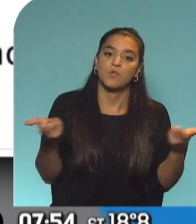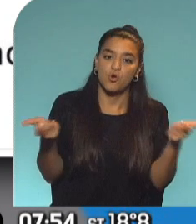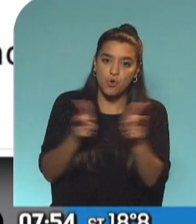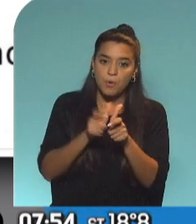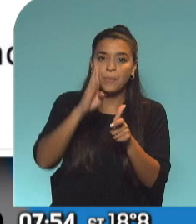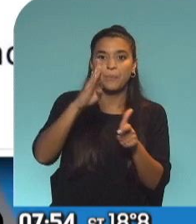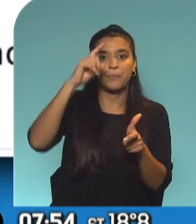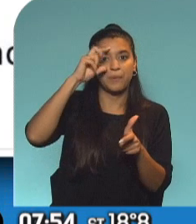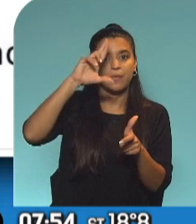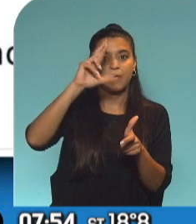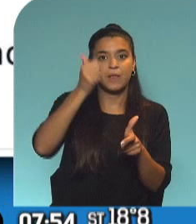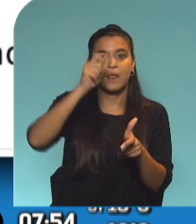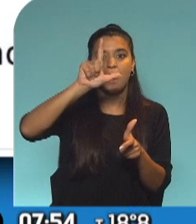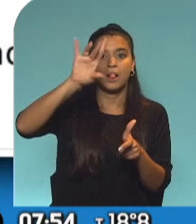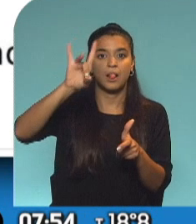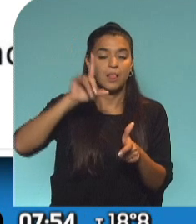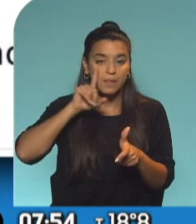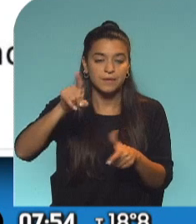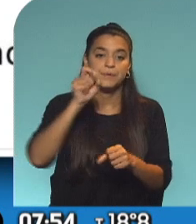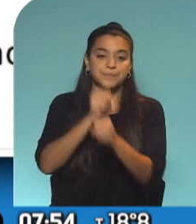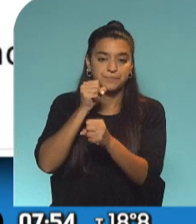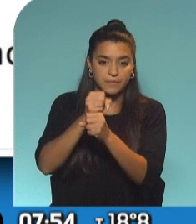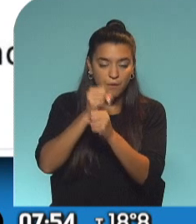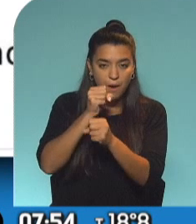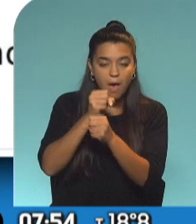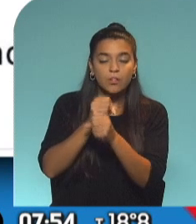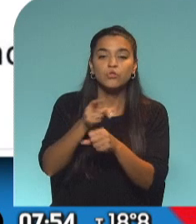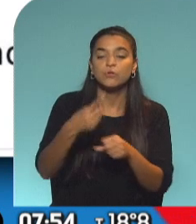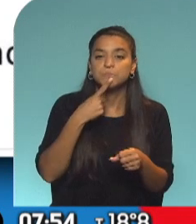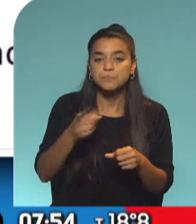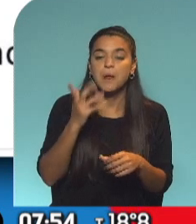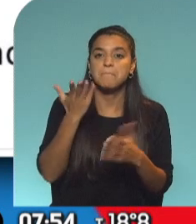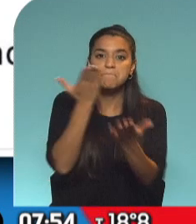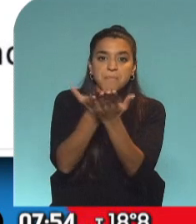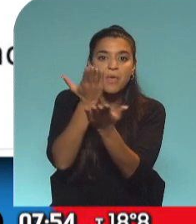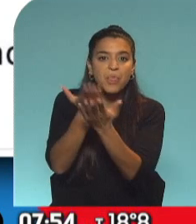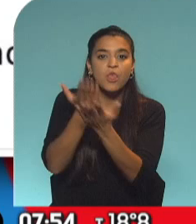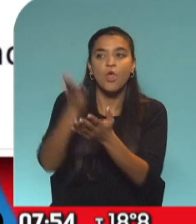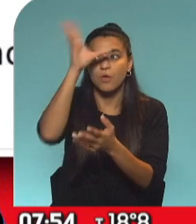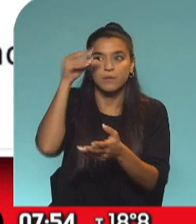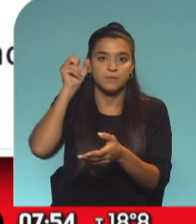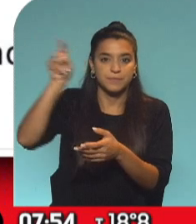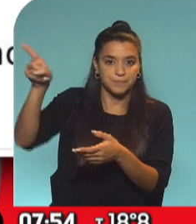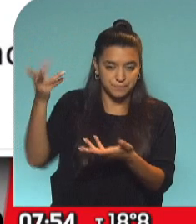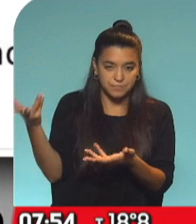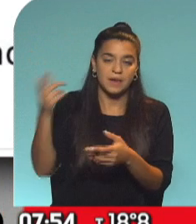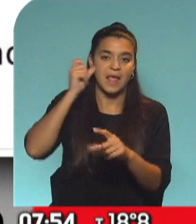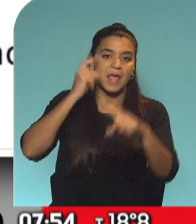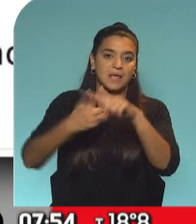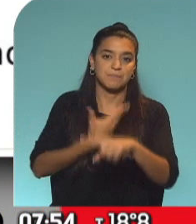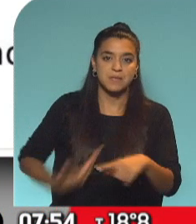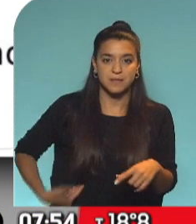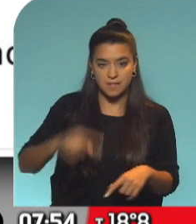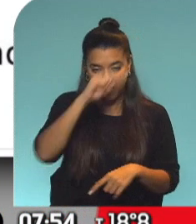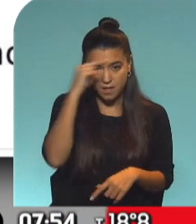beraldi trabajando a la medida de los pedidos de cristina fernández de kirchner de la ex presidenta de la